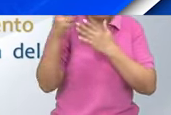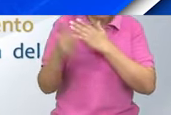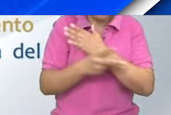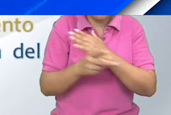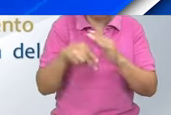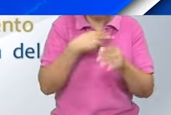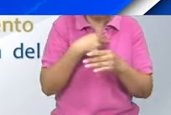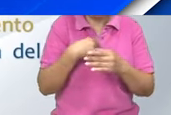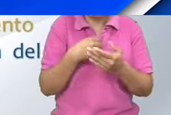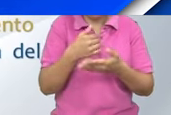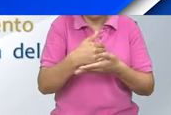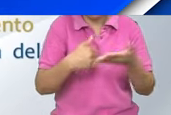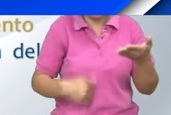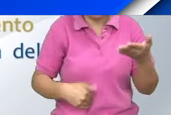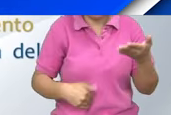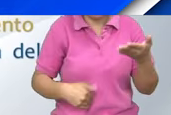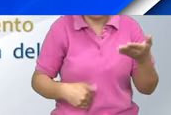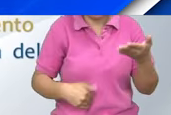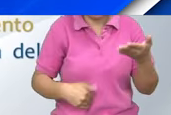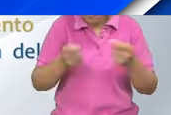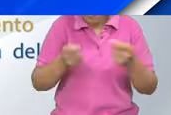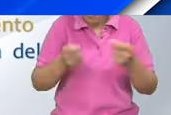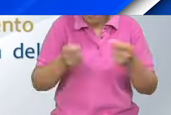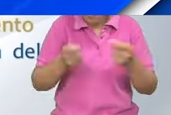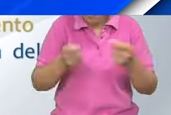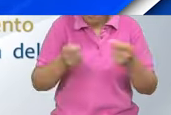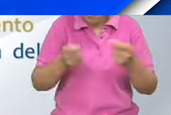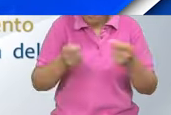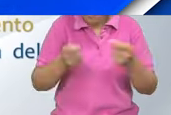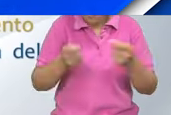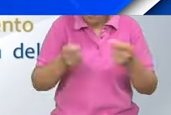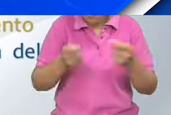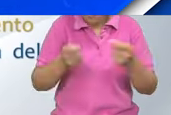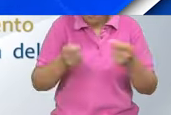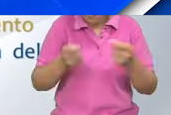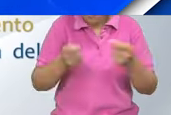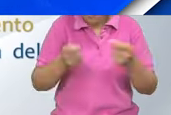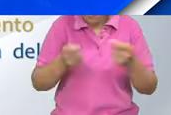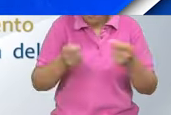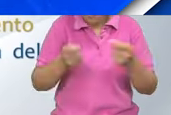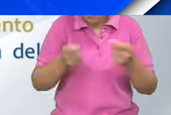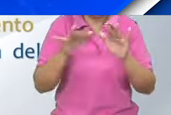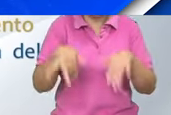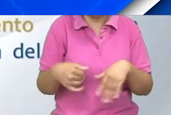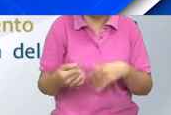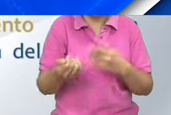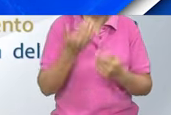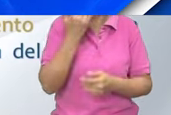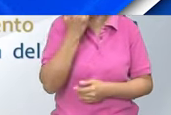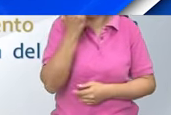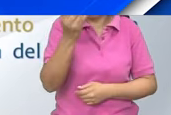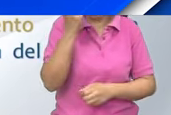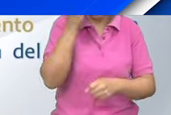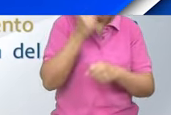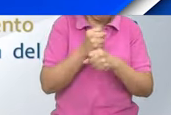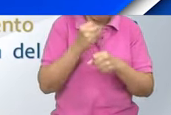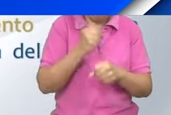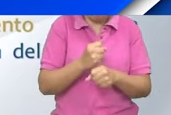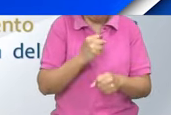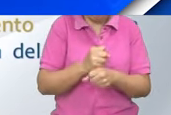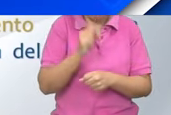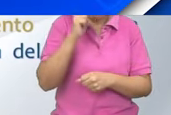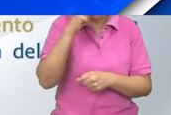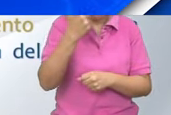programadas en el Plan Anual de Auditoría 2022, lo que representa un cumplimiento del